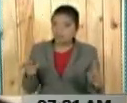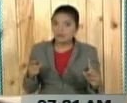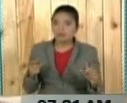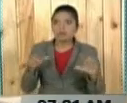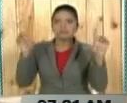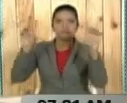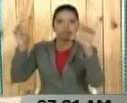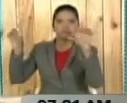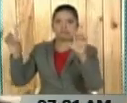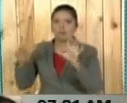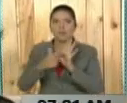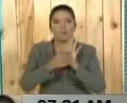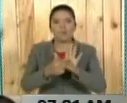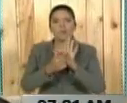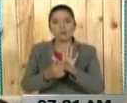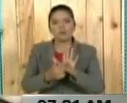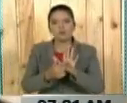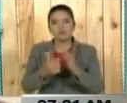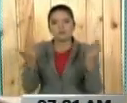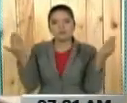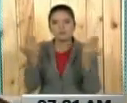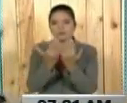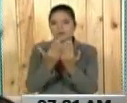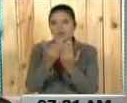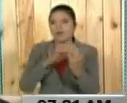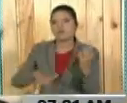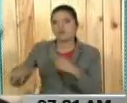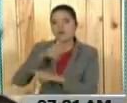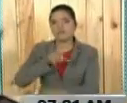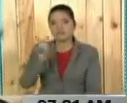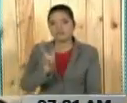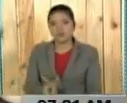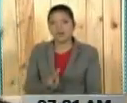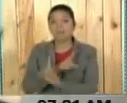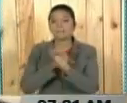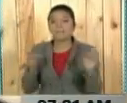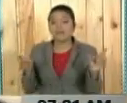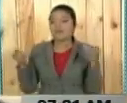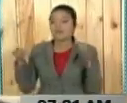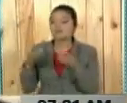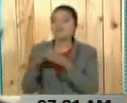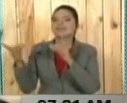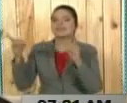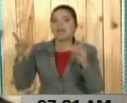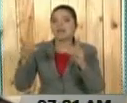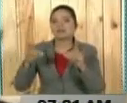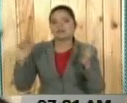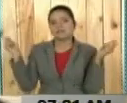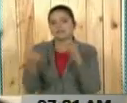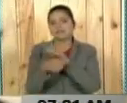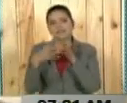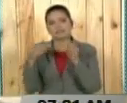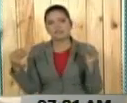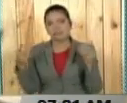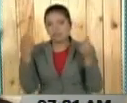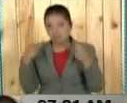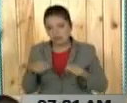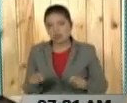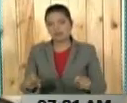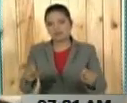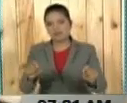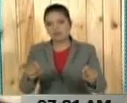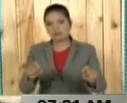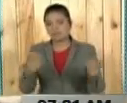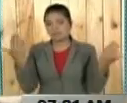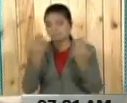y nacionales que están cerrando a Venezuela. La mesa de diálogo rompe de alguna manera esas intenciones de